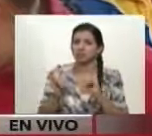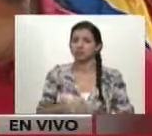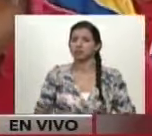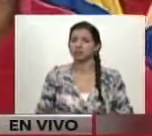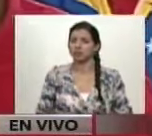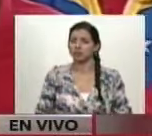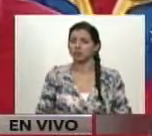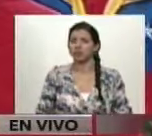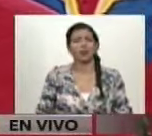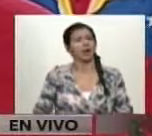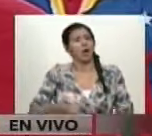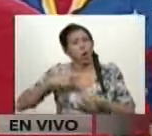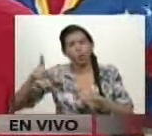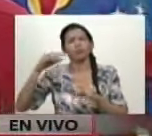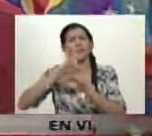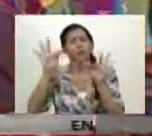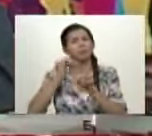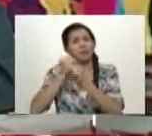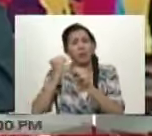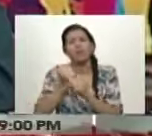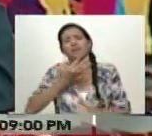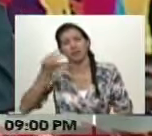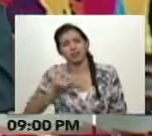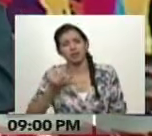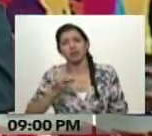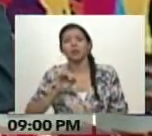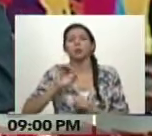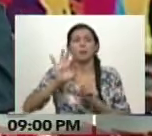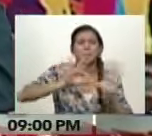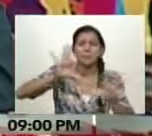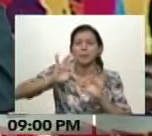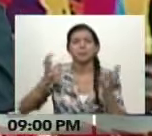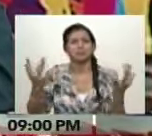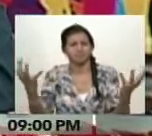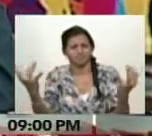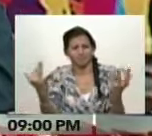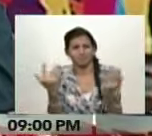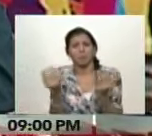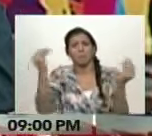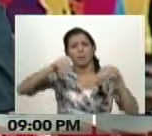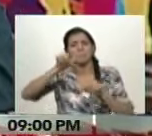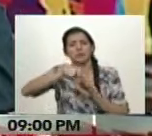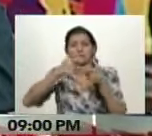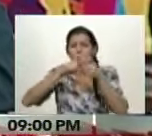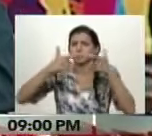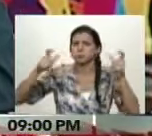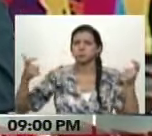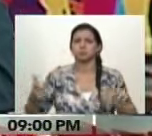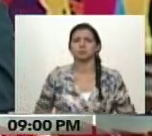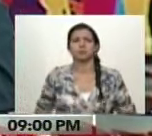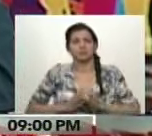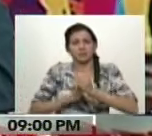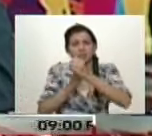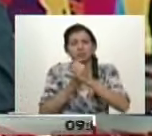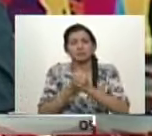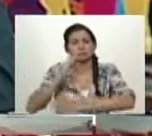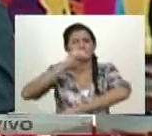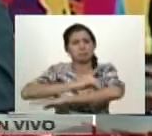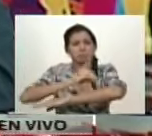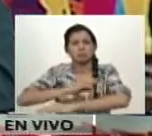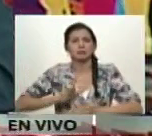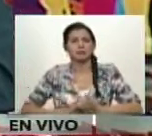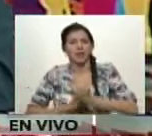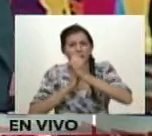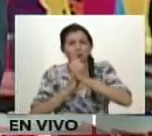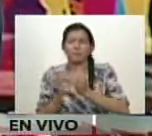Ir a métodos verdaderos de captación, formación, dirección, disciplina,